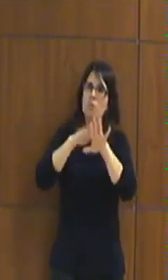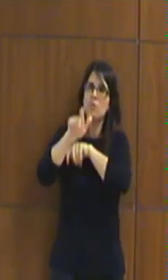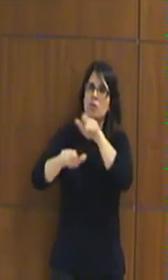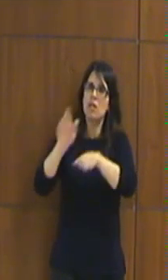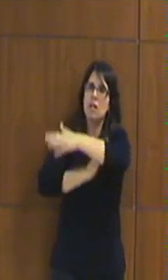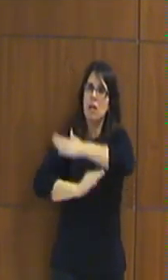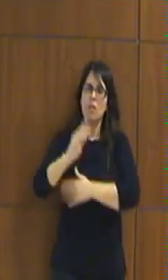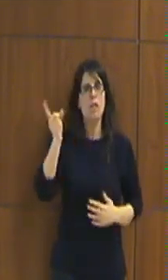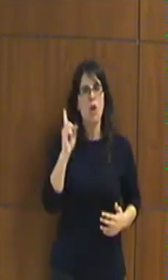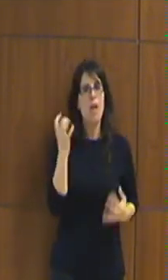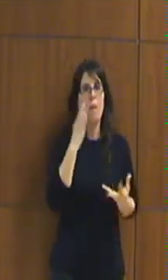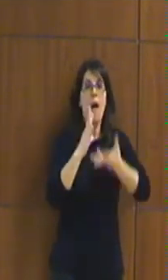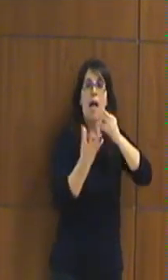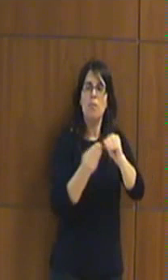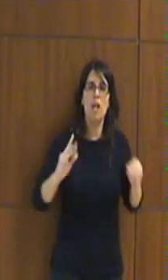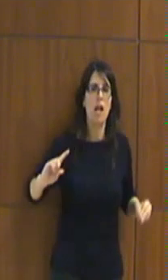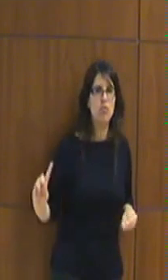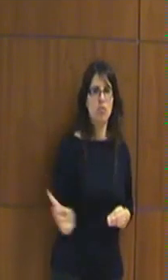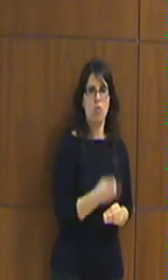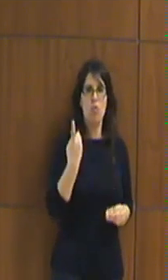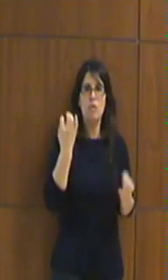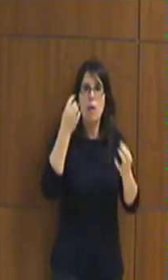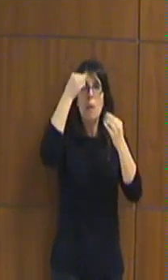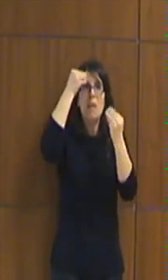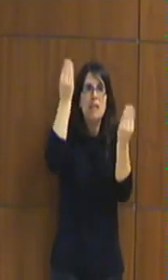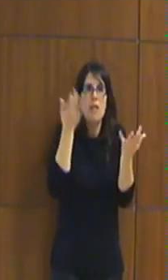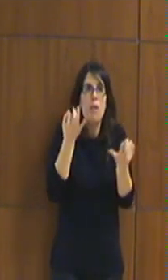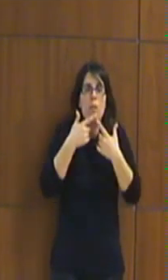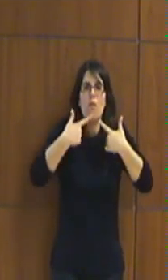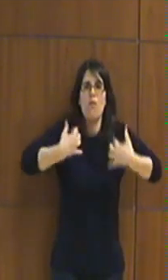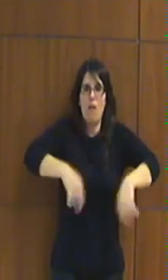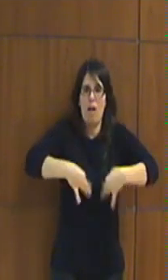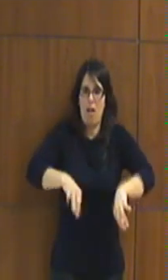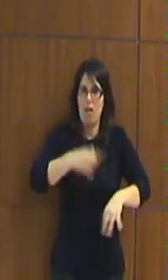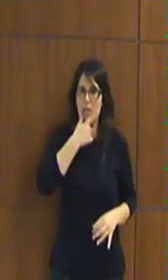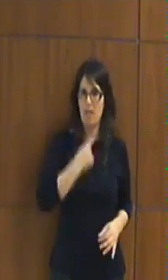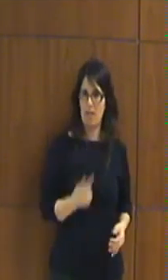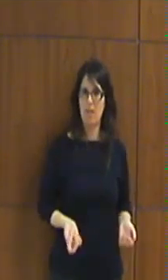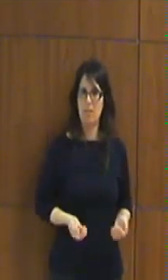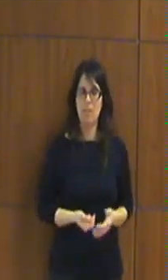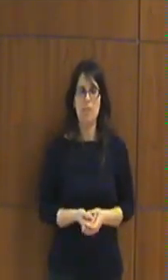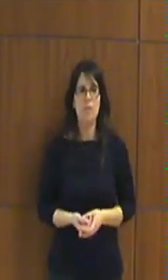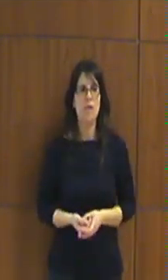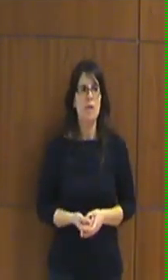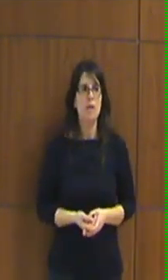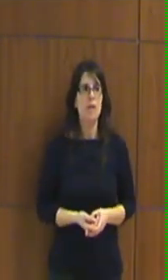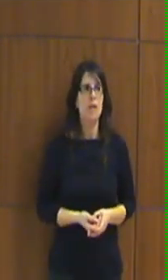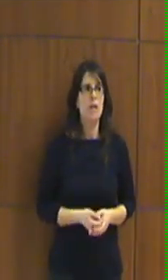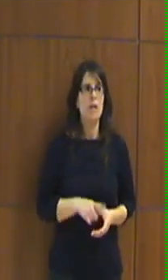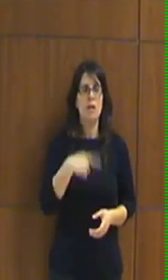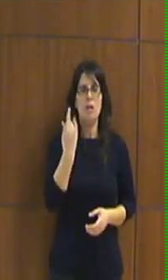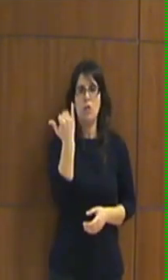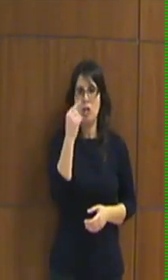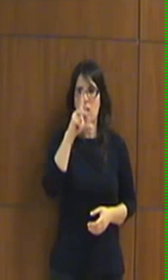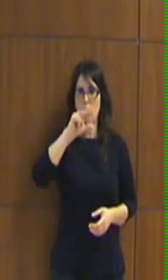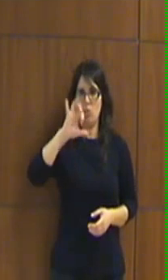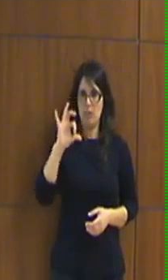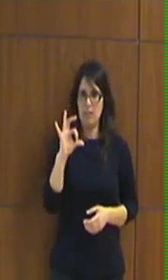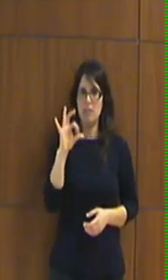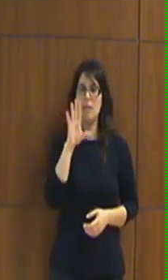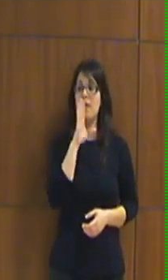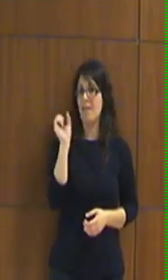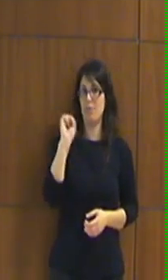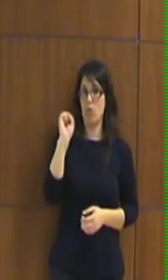en lo natural, en lo normalizado, en lo fácil, ¿no? Del caso que comenta Arturo, habían datos